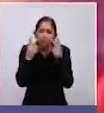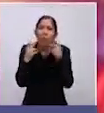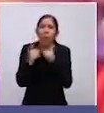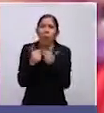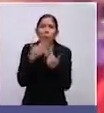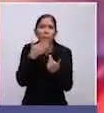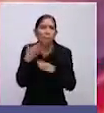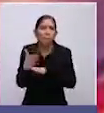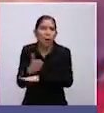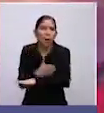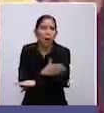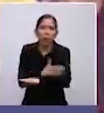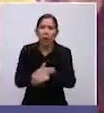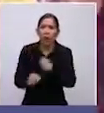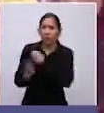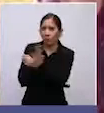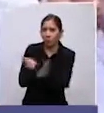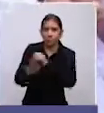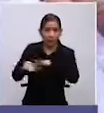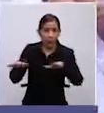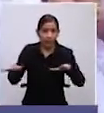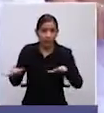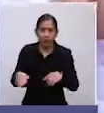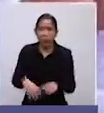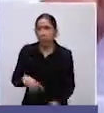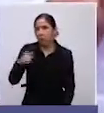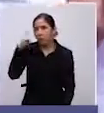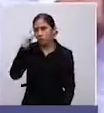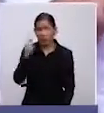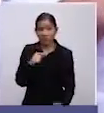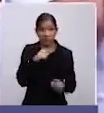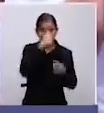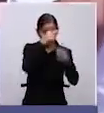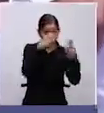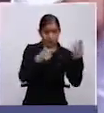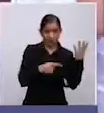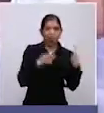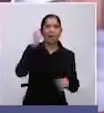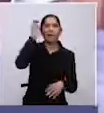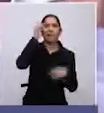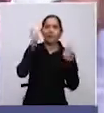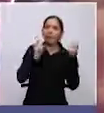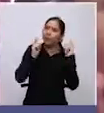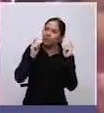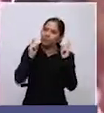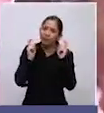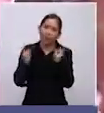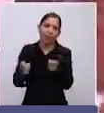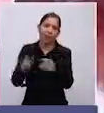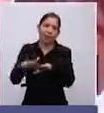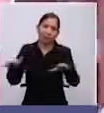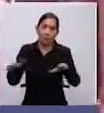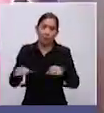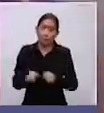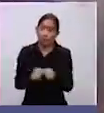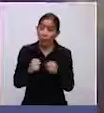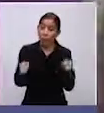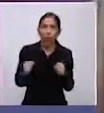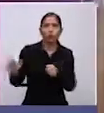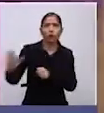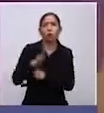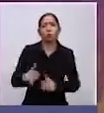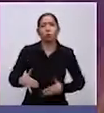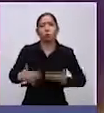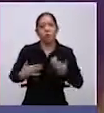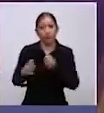protección para el cuidado integral de las niñas. Creo que es el mejor regalo que le puede hacer un Estado fortalecido y que fortalezca la vida de las niñas